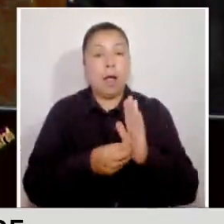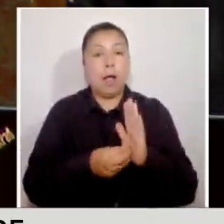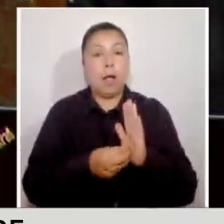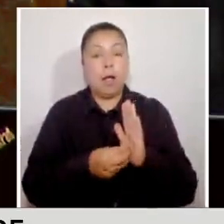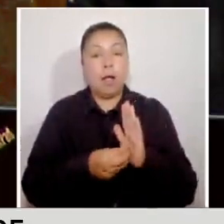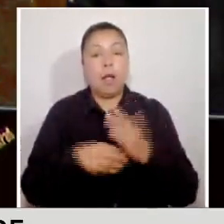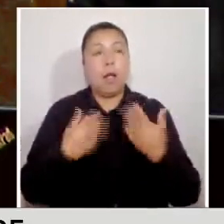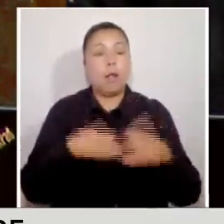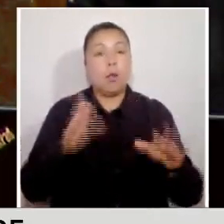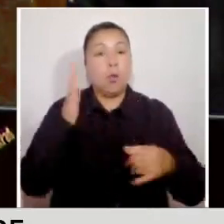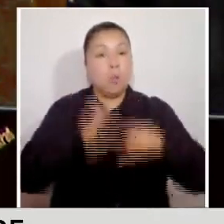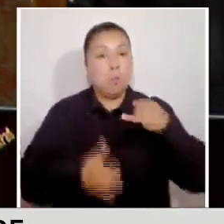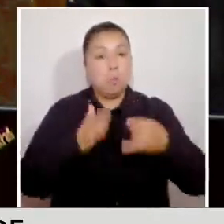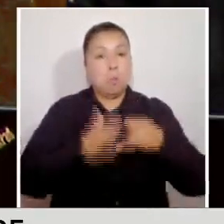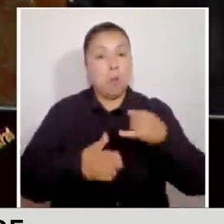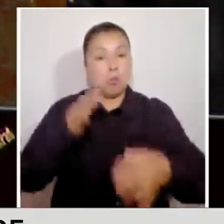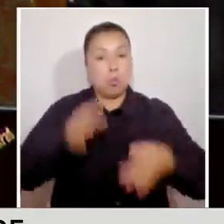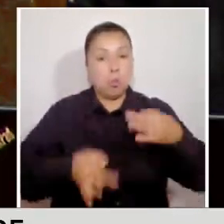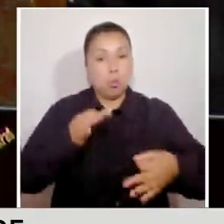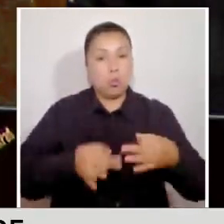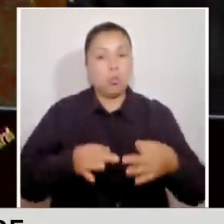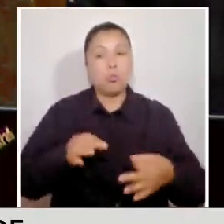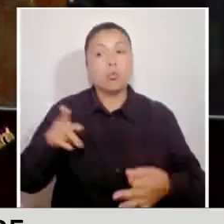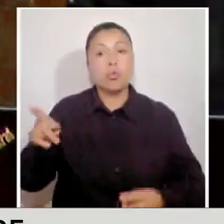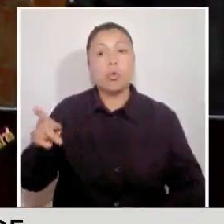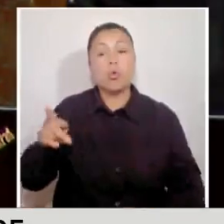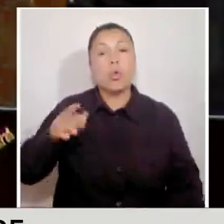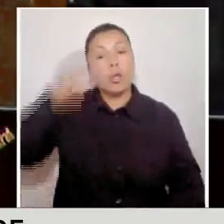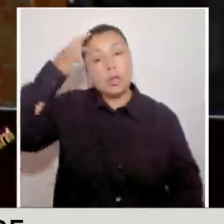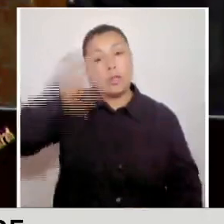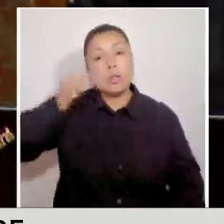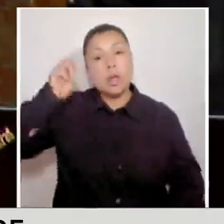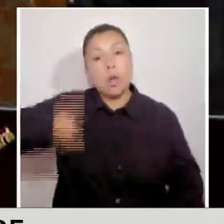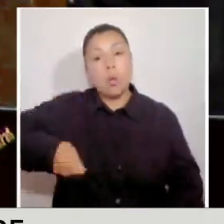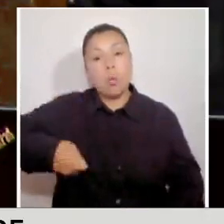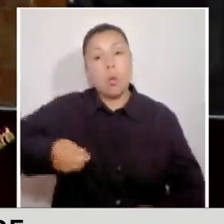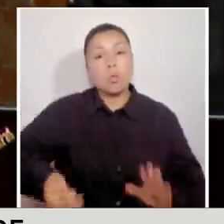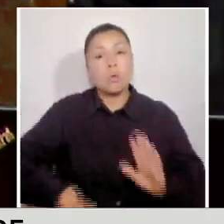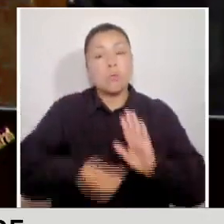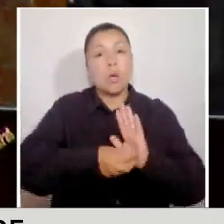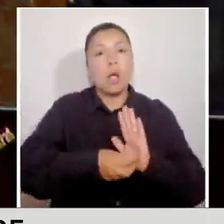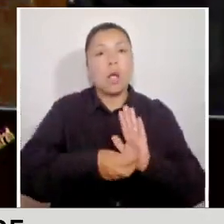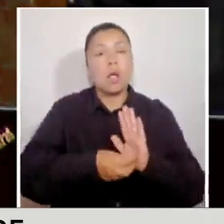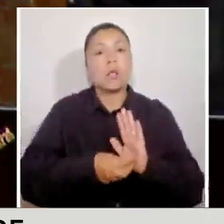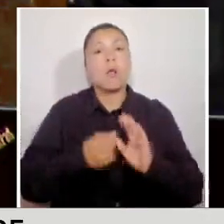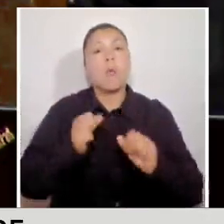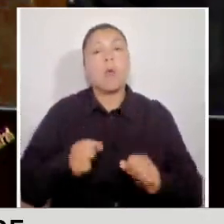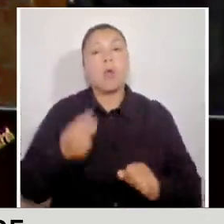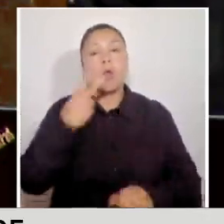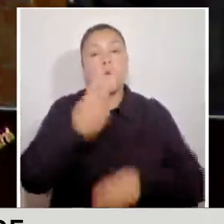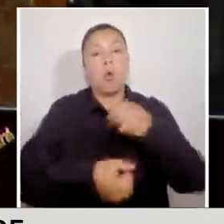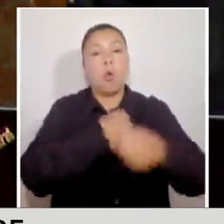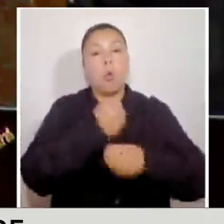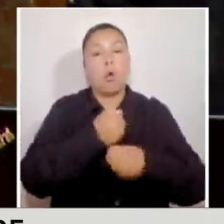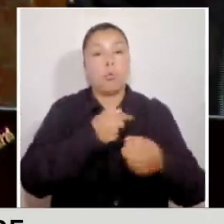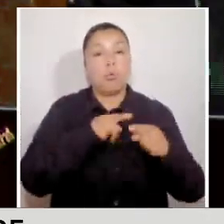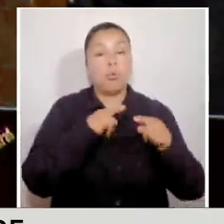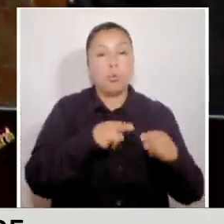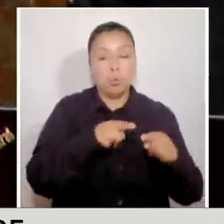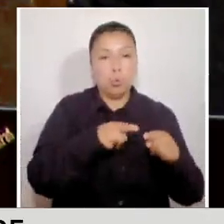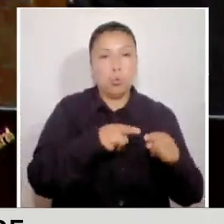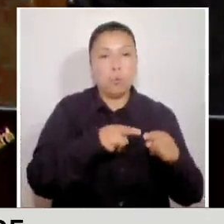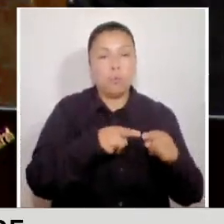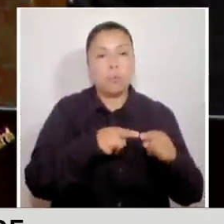el plazo judicialmente determinado por el juez de garantía incluyendo sus aumentos podrá exceder de 2 años desde que hubiere sido